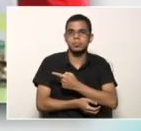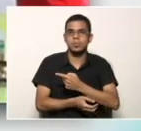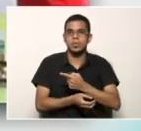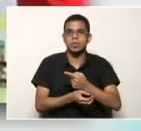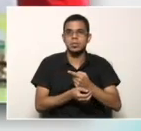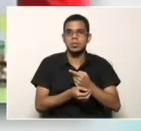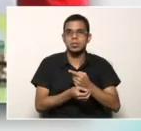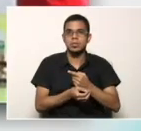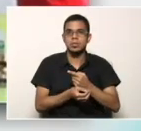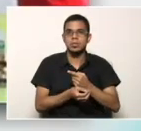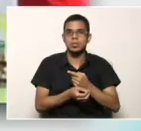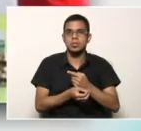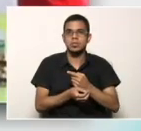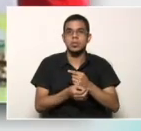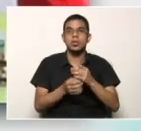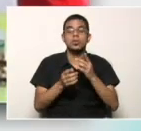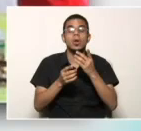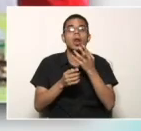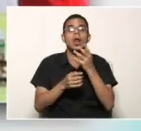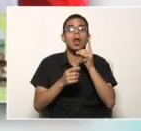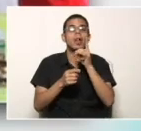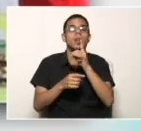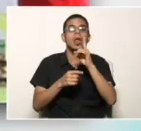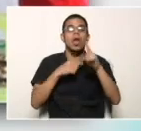esta parte que está aquí de la memoria RAM.